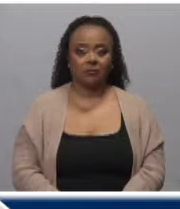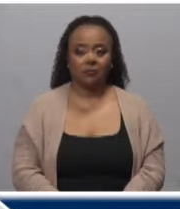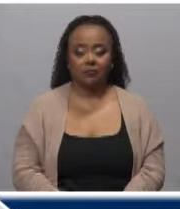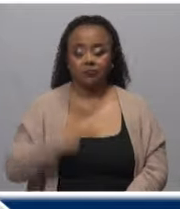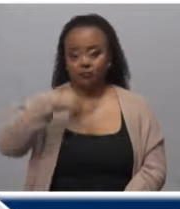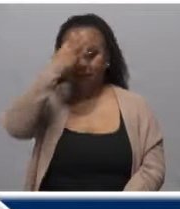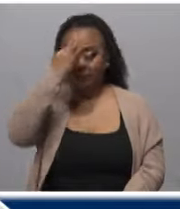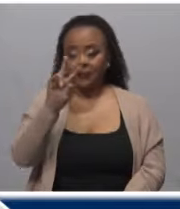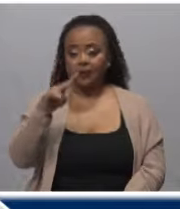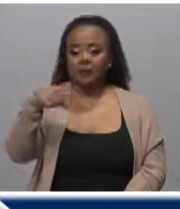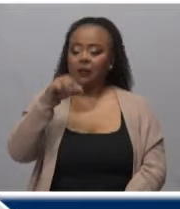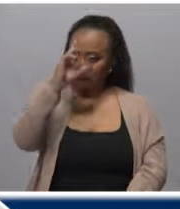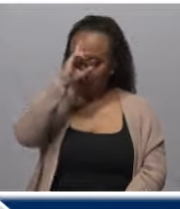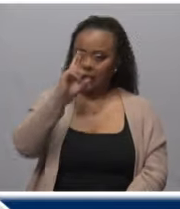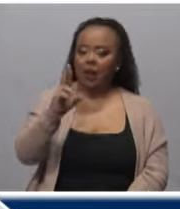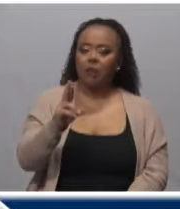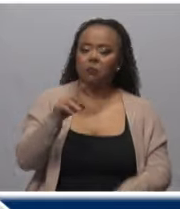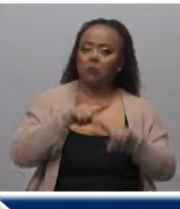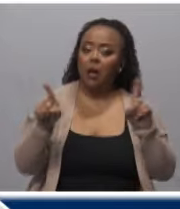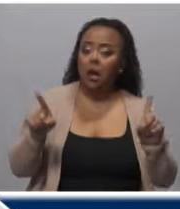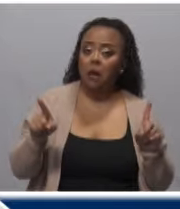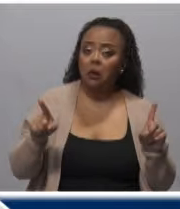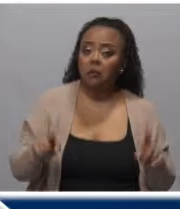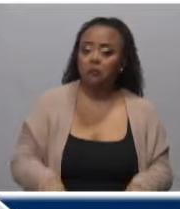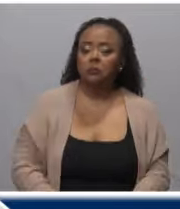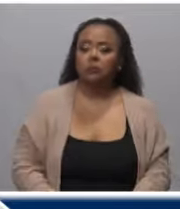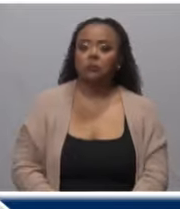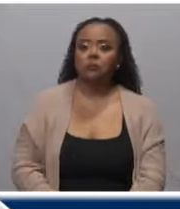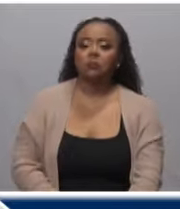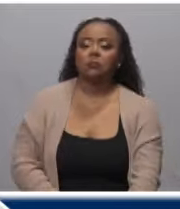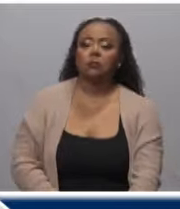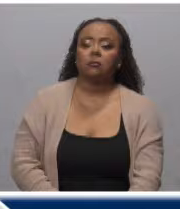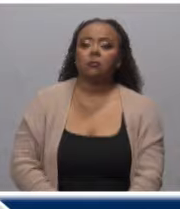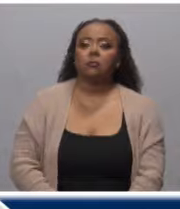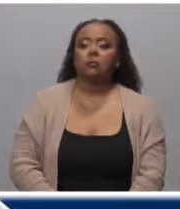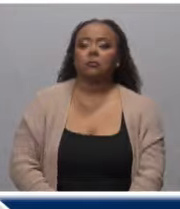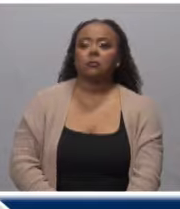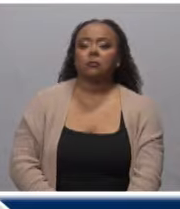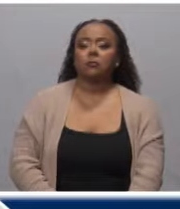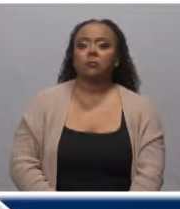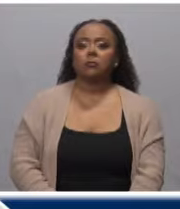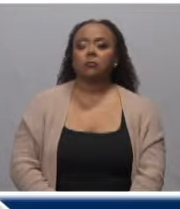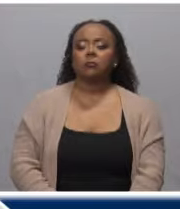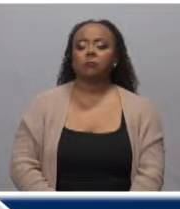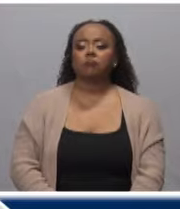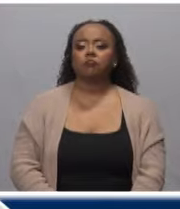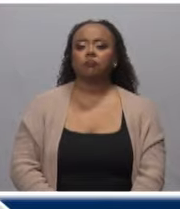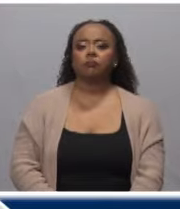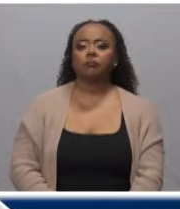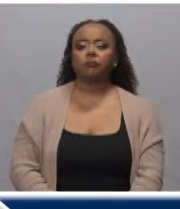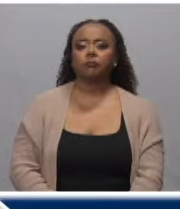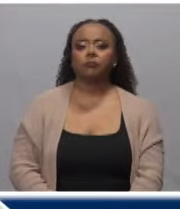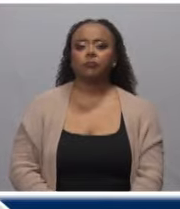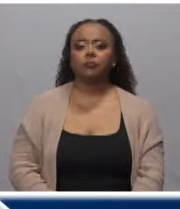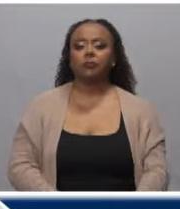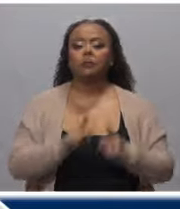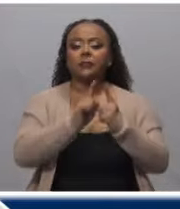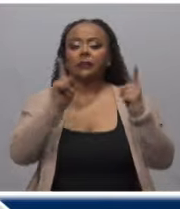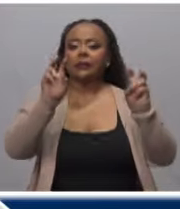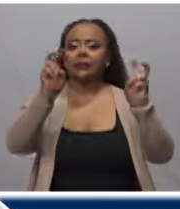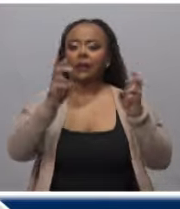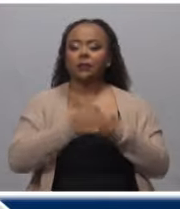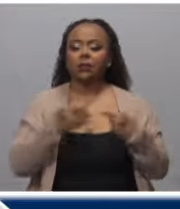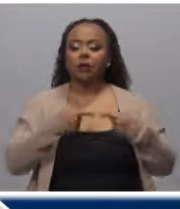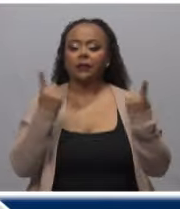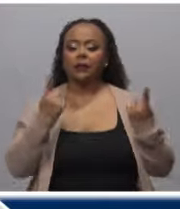que Vladimir es respetado pero él es distante de de de de temas